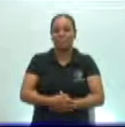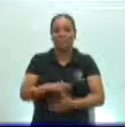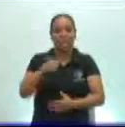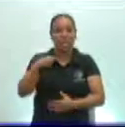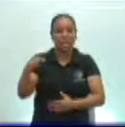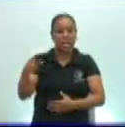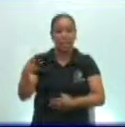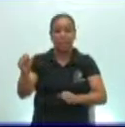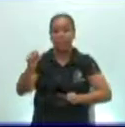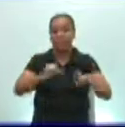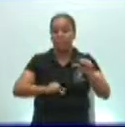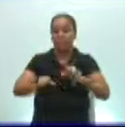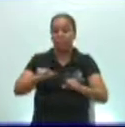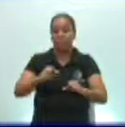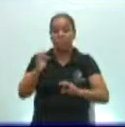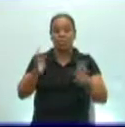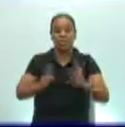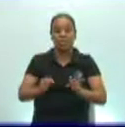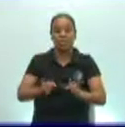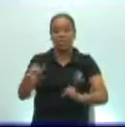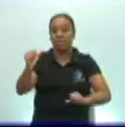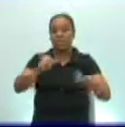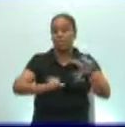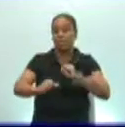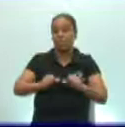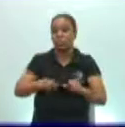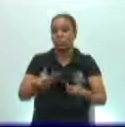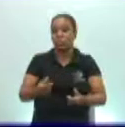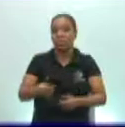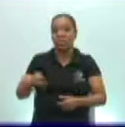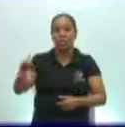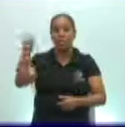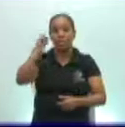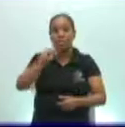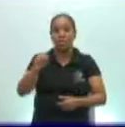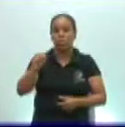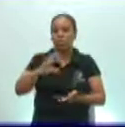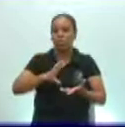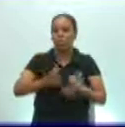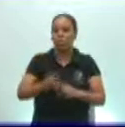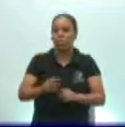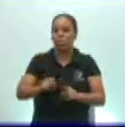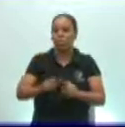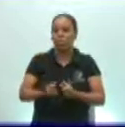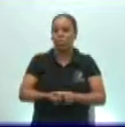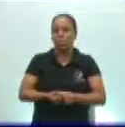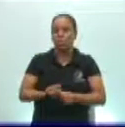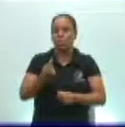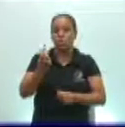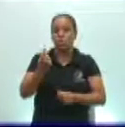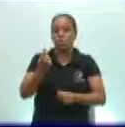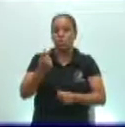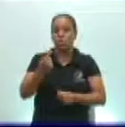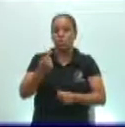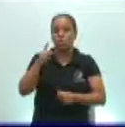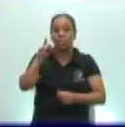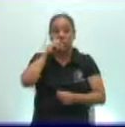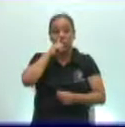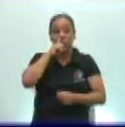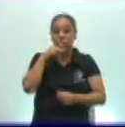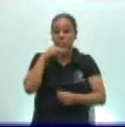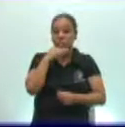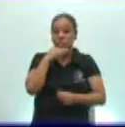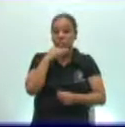Escribe la fórmula química de las sustancias cuyas moléculas están constituidas por un átomo de nitrógeno y